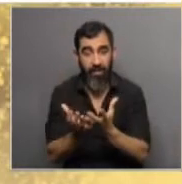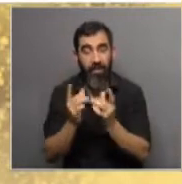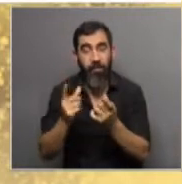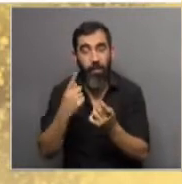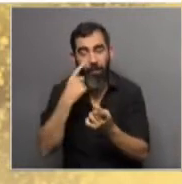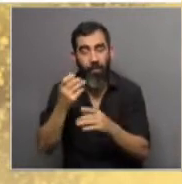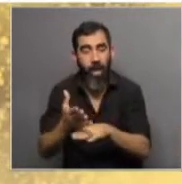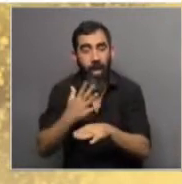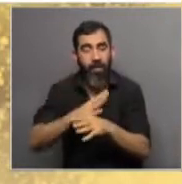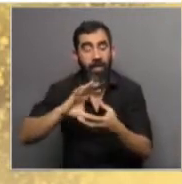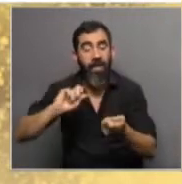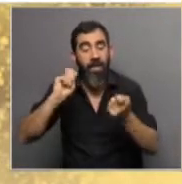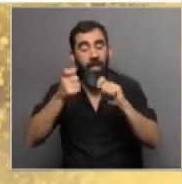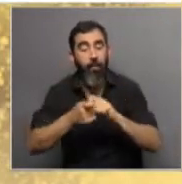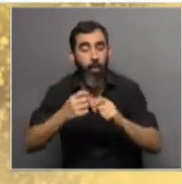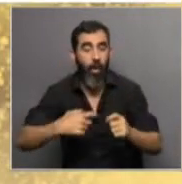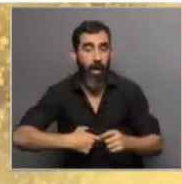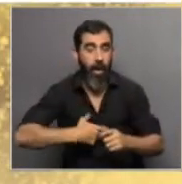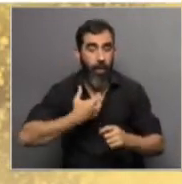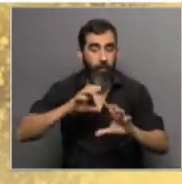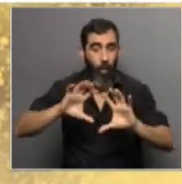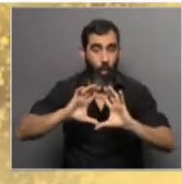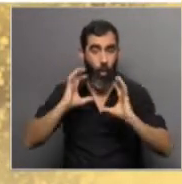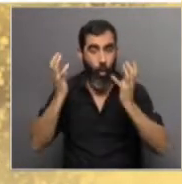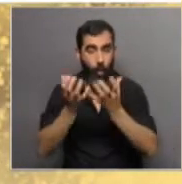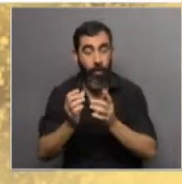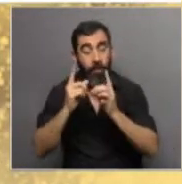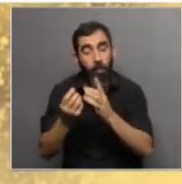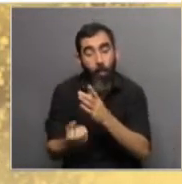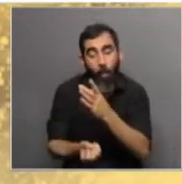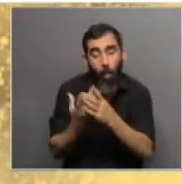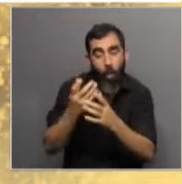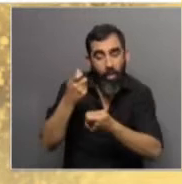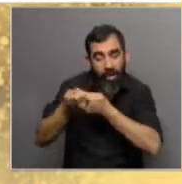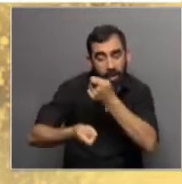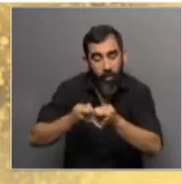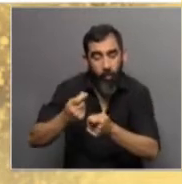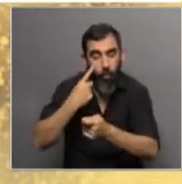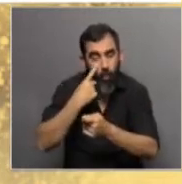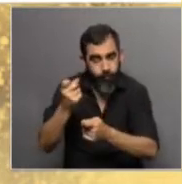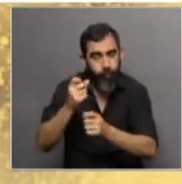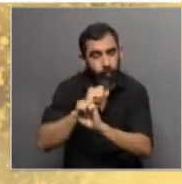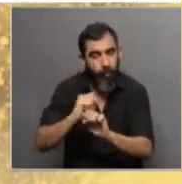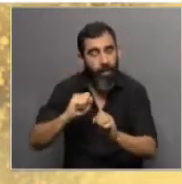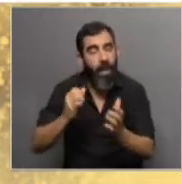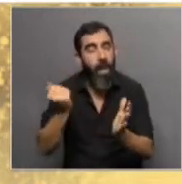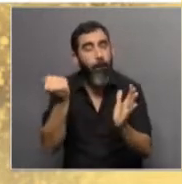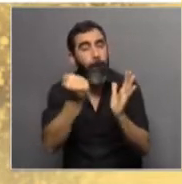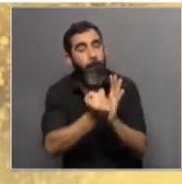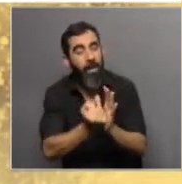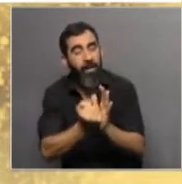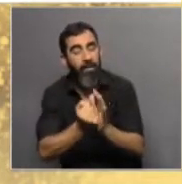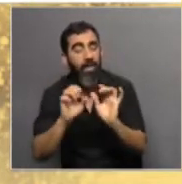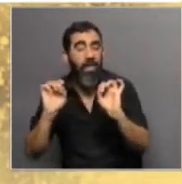variabilidad del calentamiento global, también por elaborar modelos que permiten identificar las huellas que dejan los